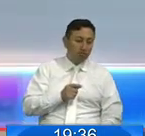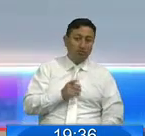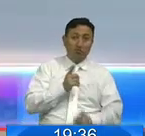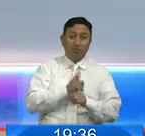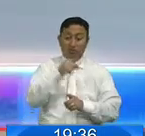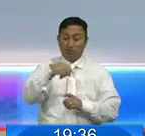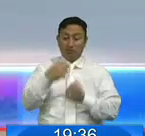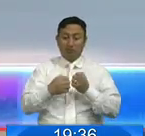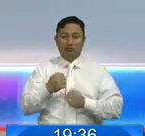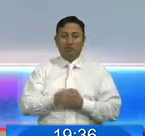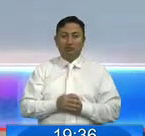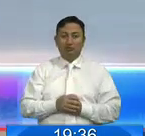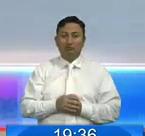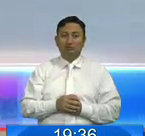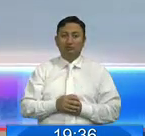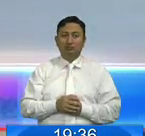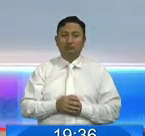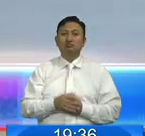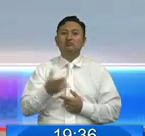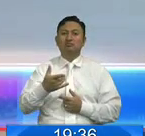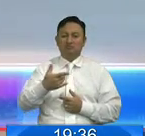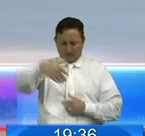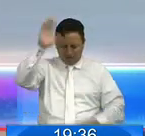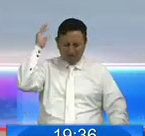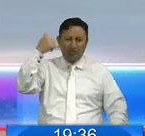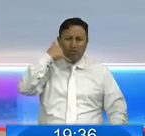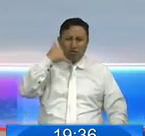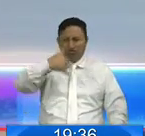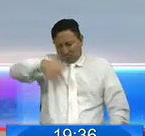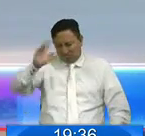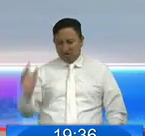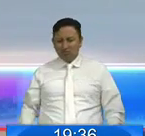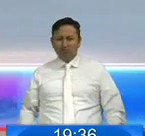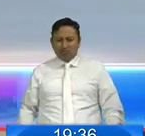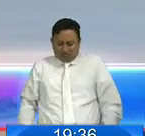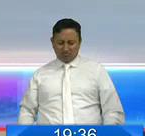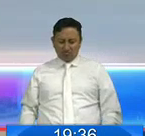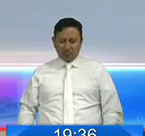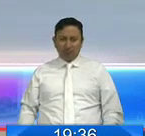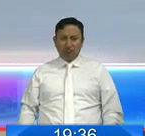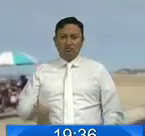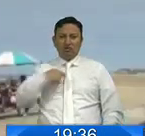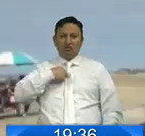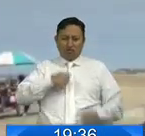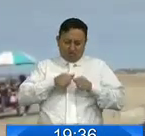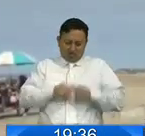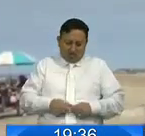problema. Dice, si quiere llama a la policía, ¿sí? Pero yo de aquí no voy